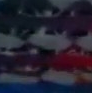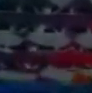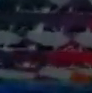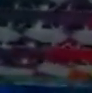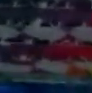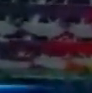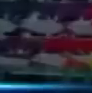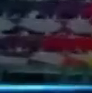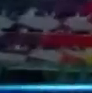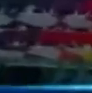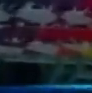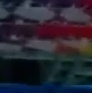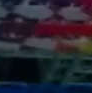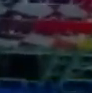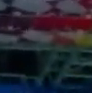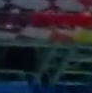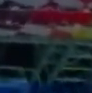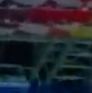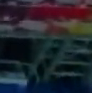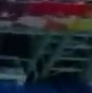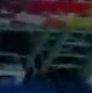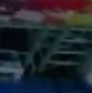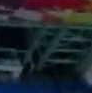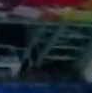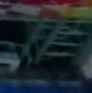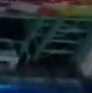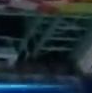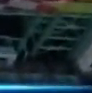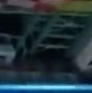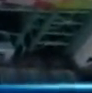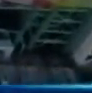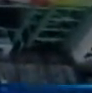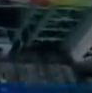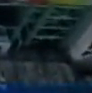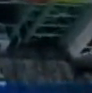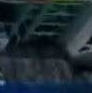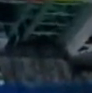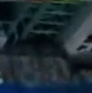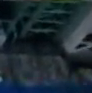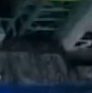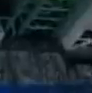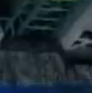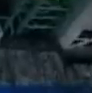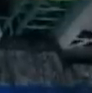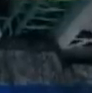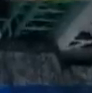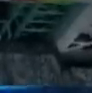como los ministerios coordinador de la política económica y de finanzas, los bancos central del Ecuador, del